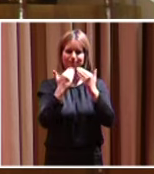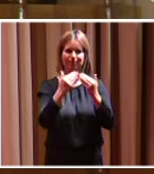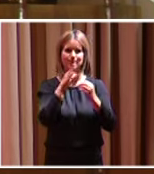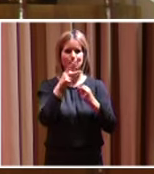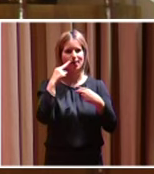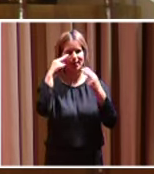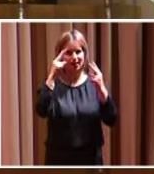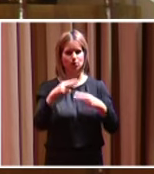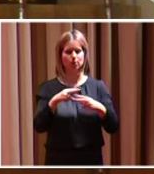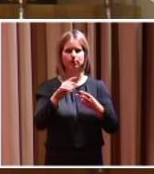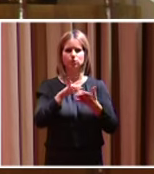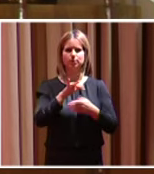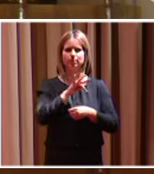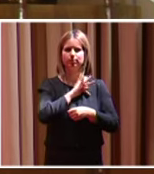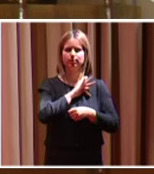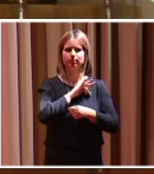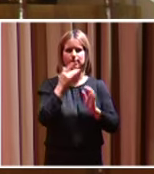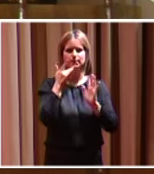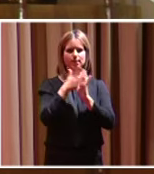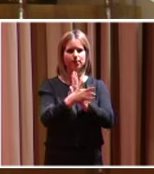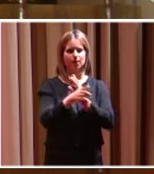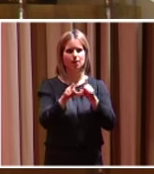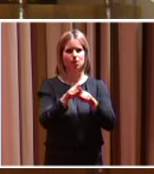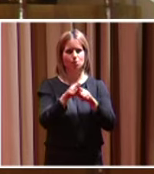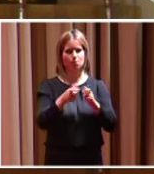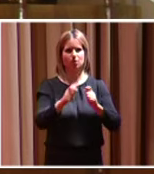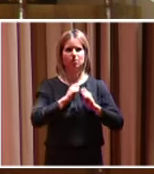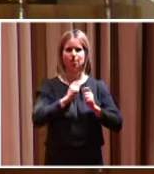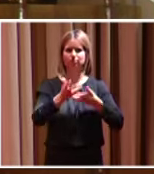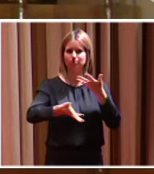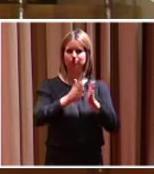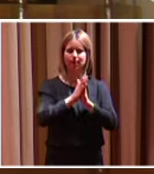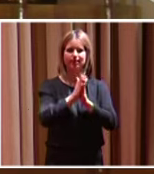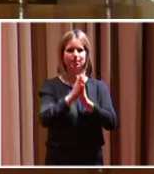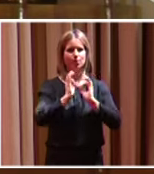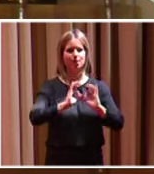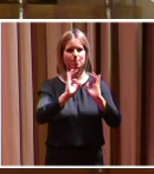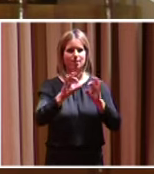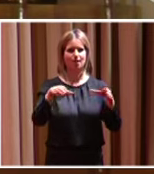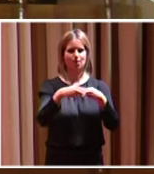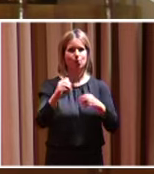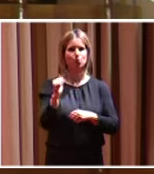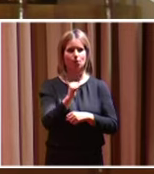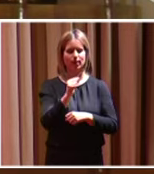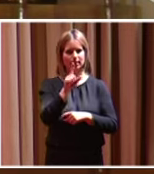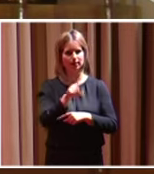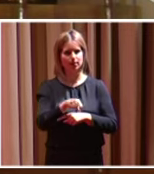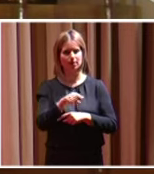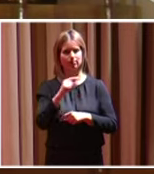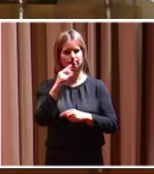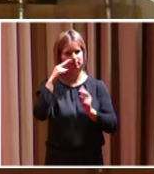este reconocimiento, una distinción que supone un estímulo muy especial para nuestra cofradía y también